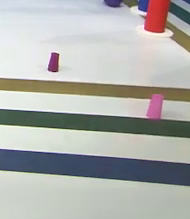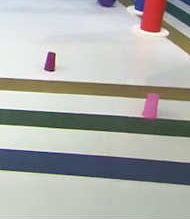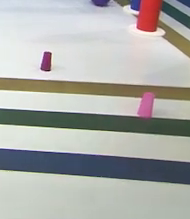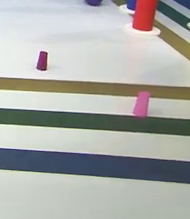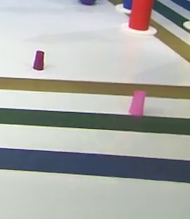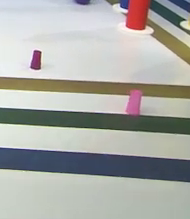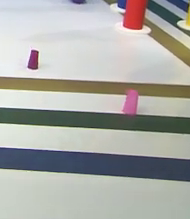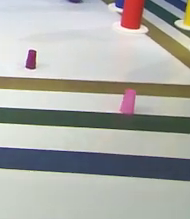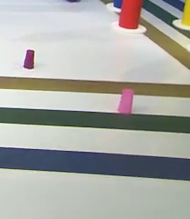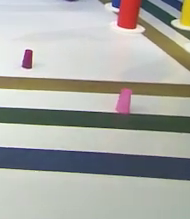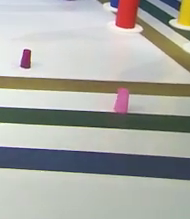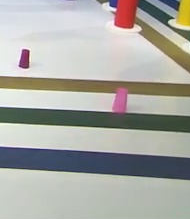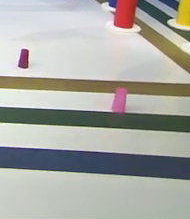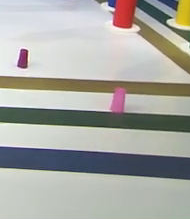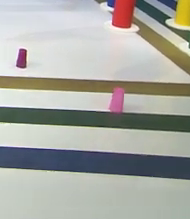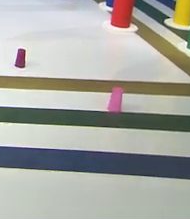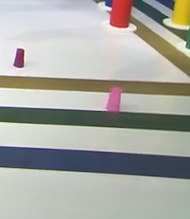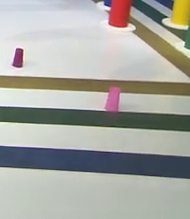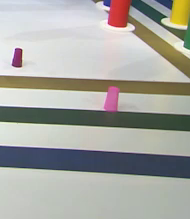se elevará